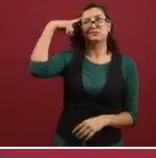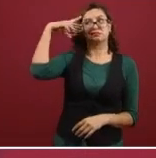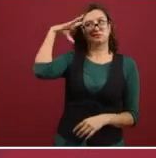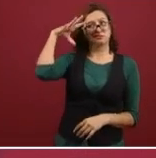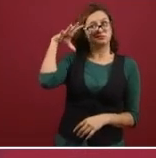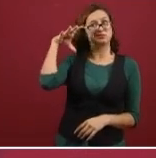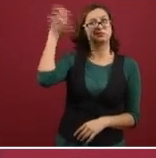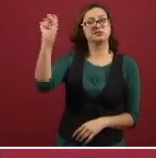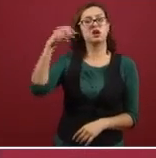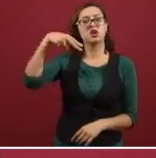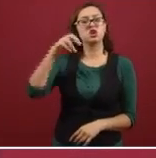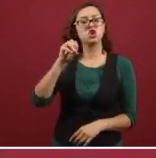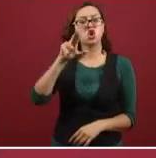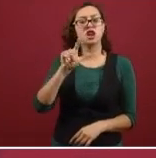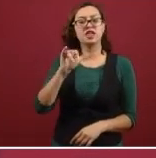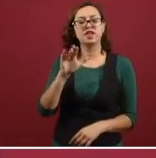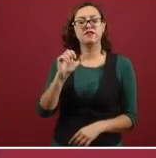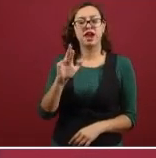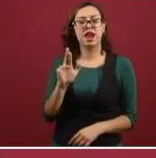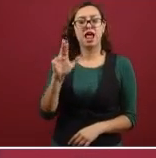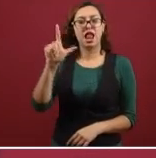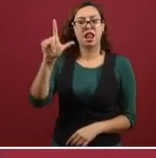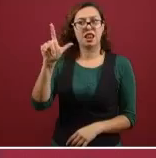imagínense ustedes lo que les pasó